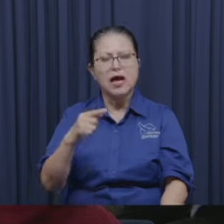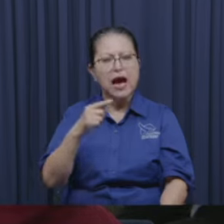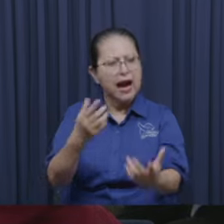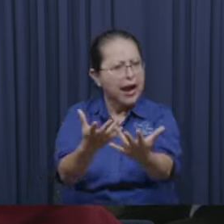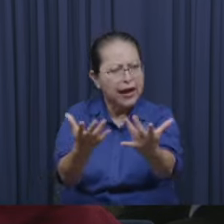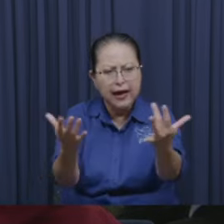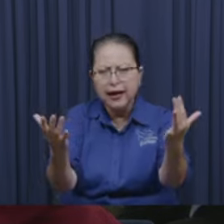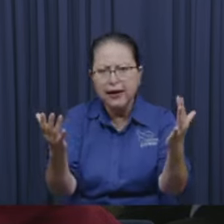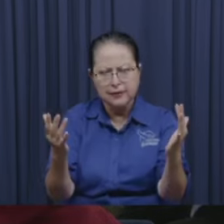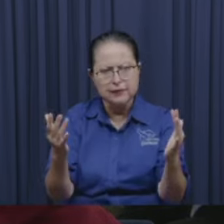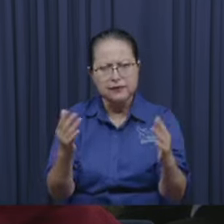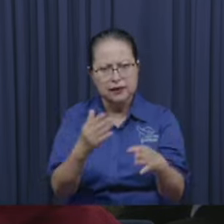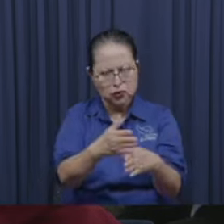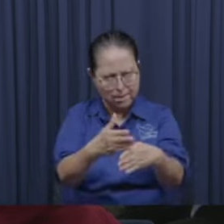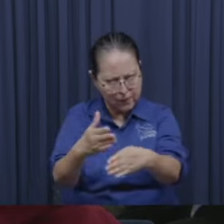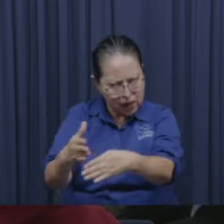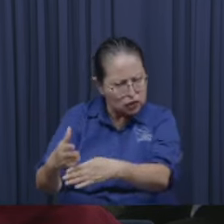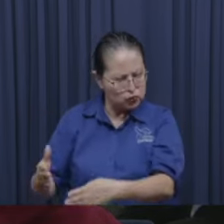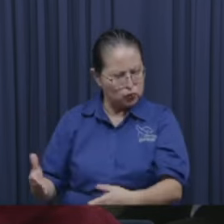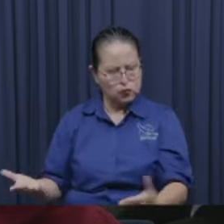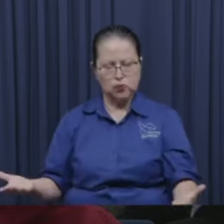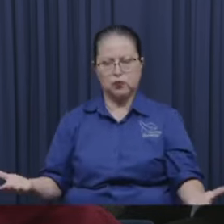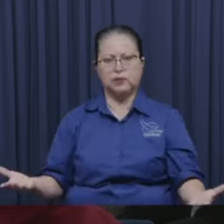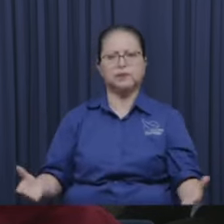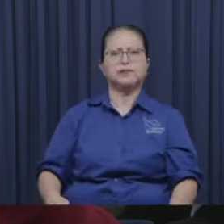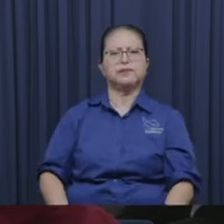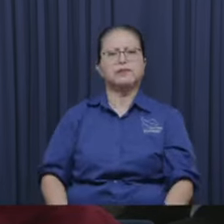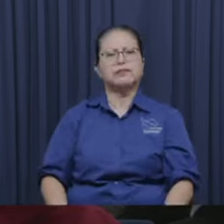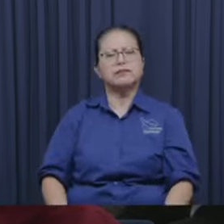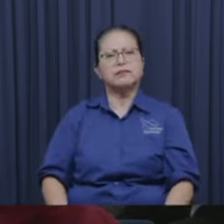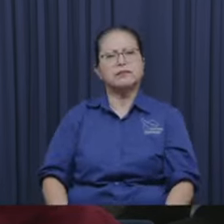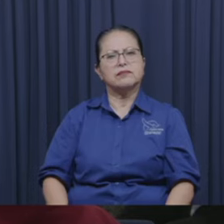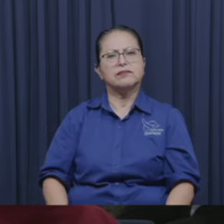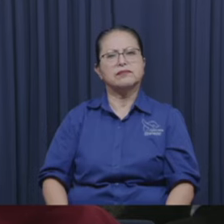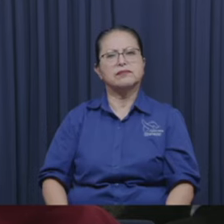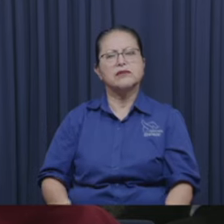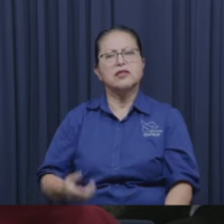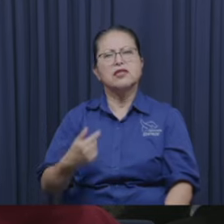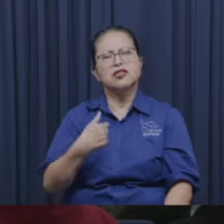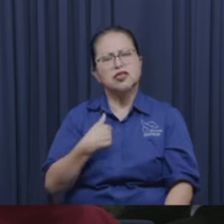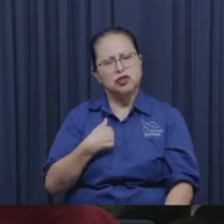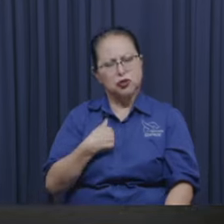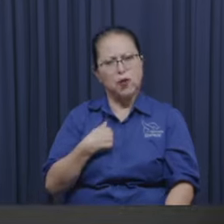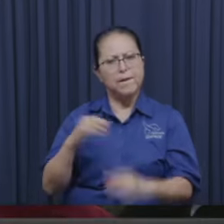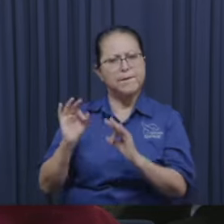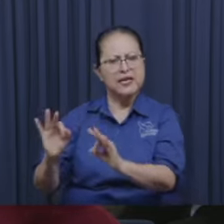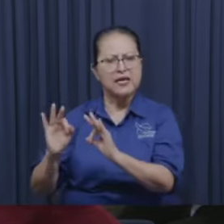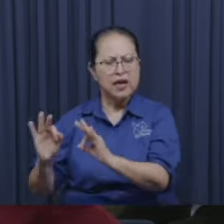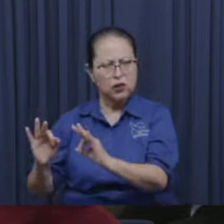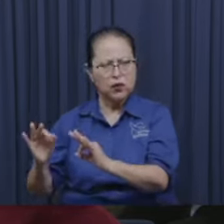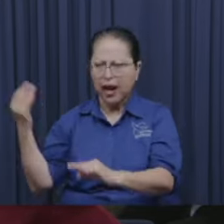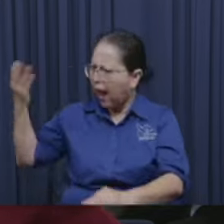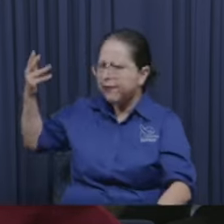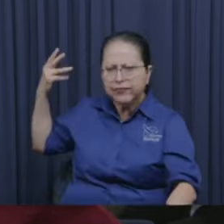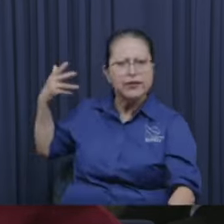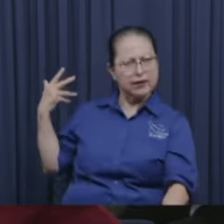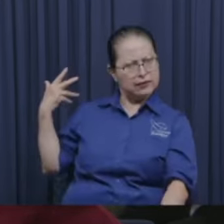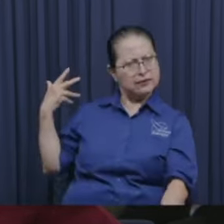conversación interna porque digo yo digamos y si yo hubiera sido predicador en el año